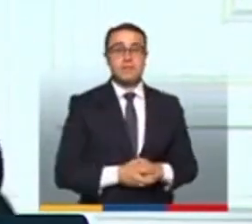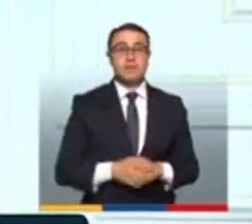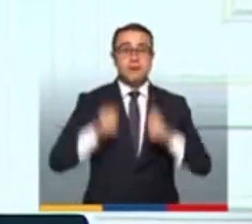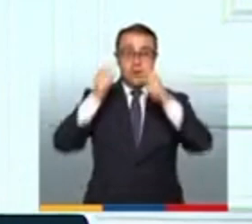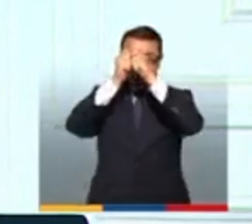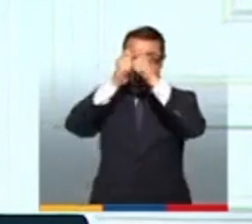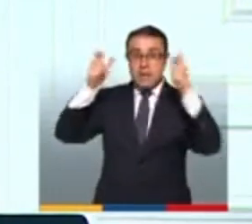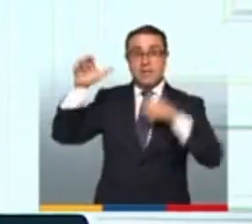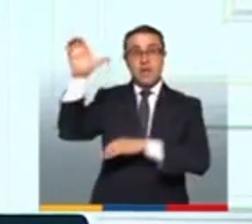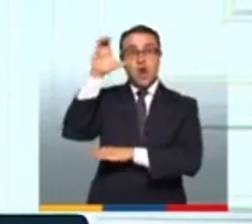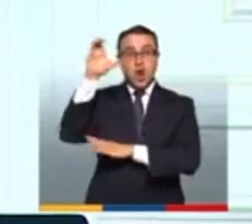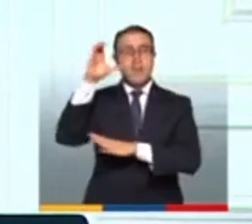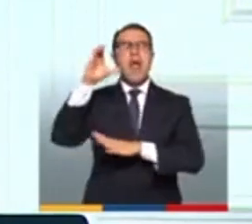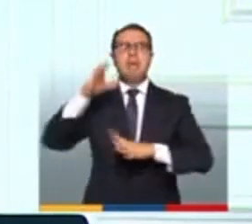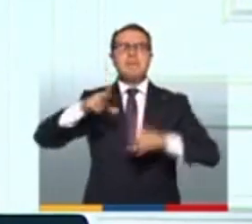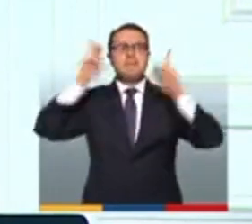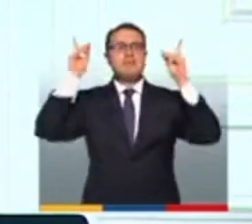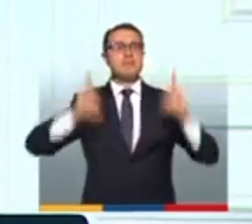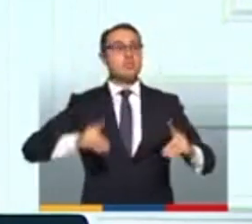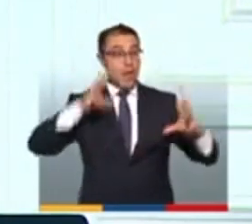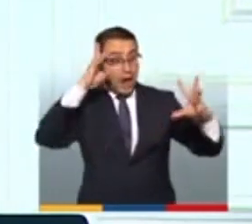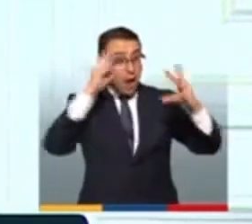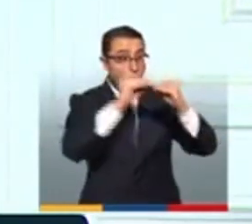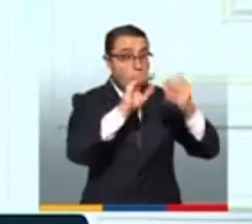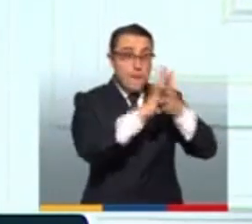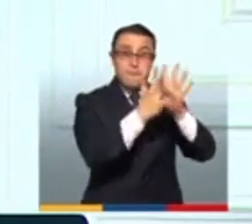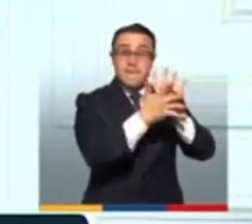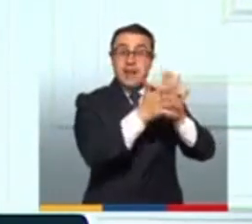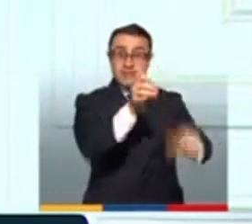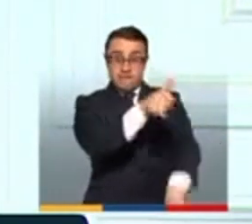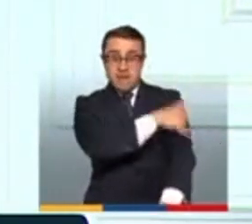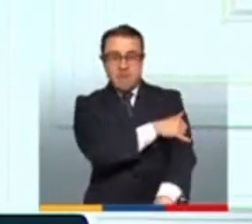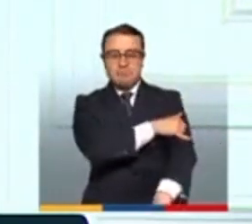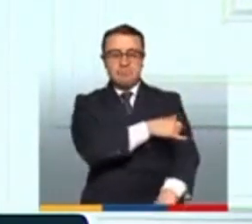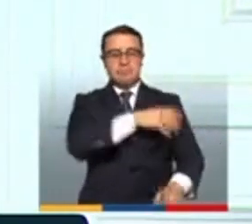FARC. De frente y sin miedo.